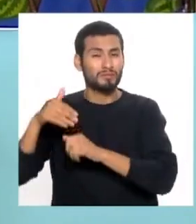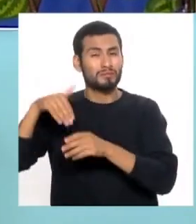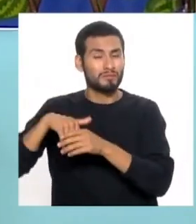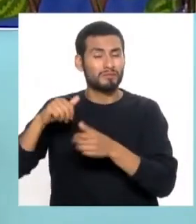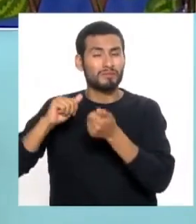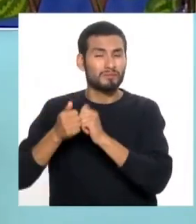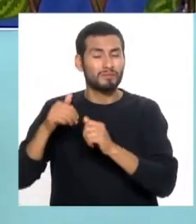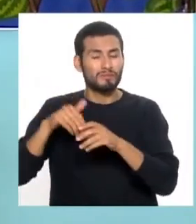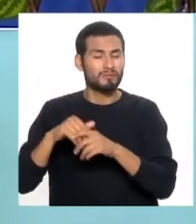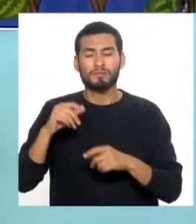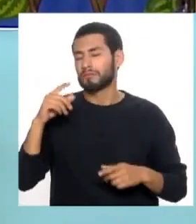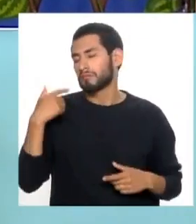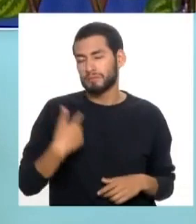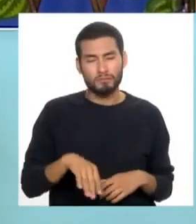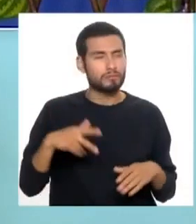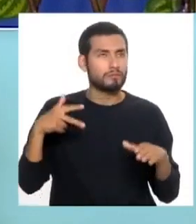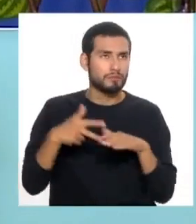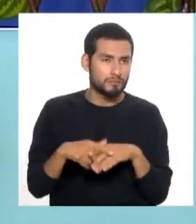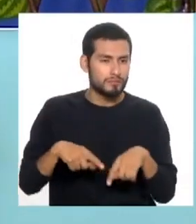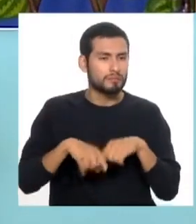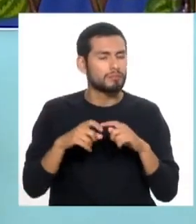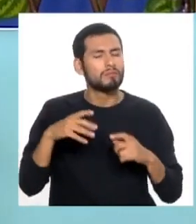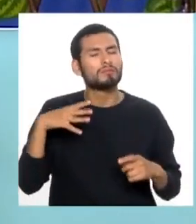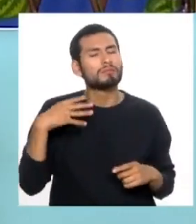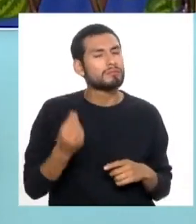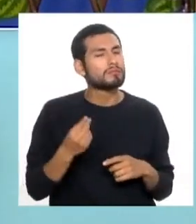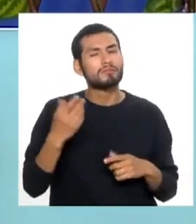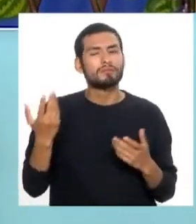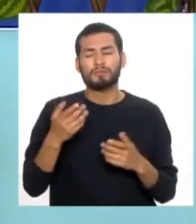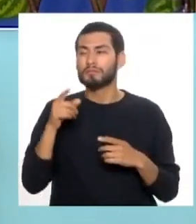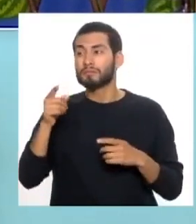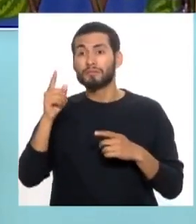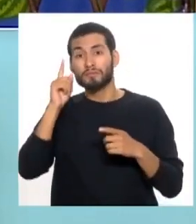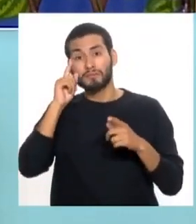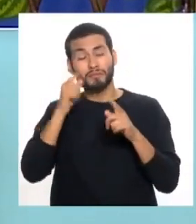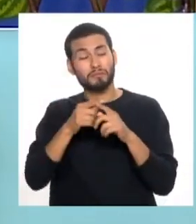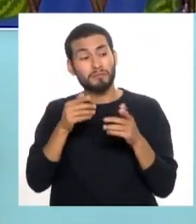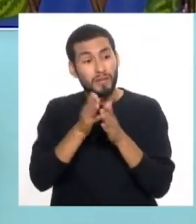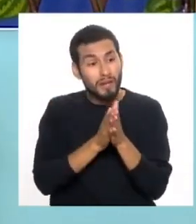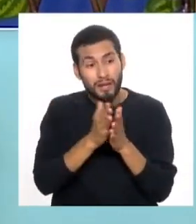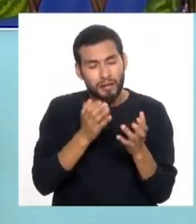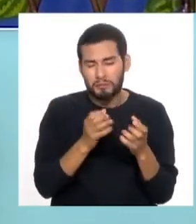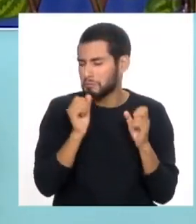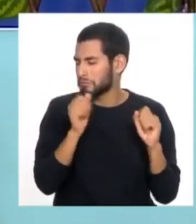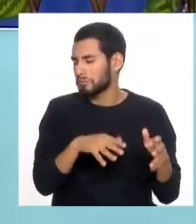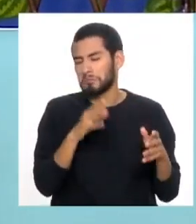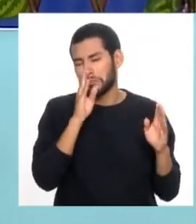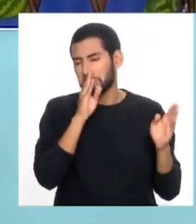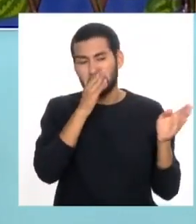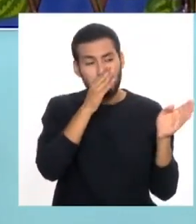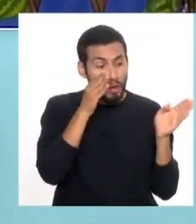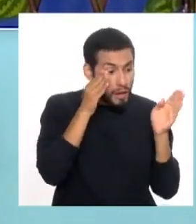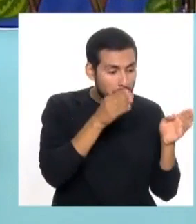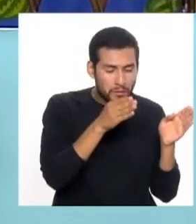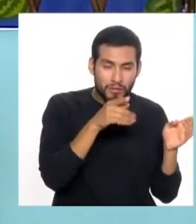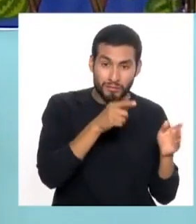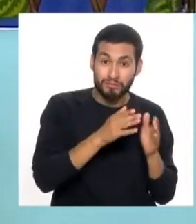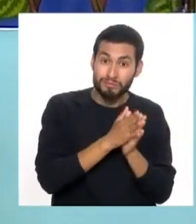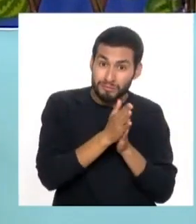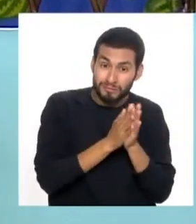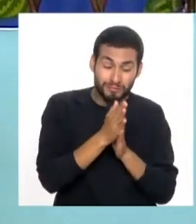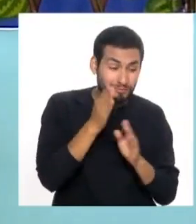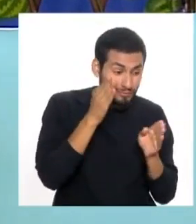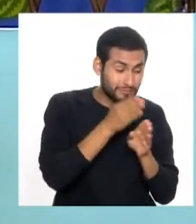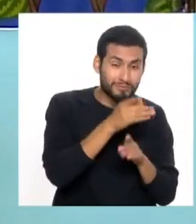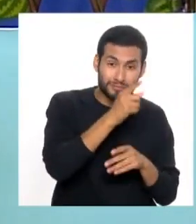de que estos procesos se detengan porque cambian los intereses, cambian las prioridades, cambian las miradas. A veces un avance, por ejemplo, en